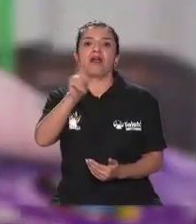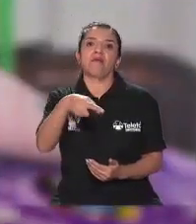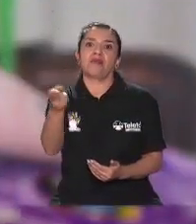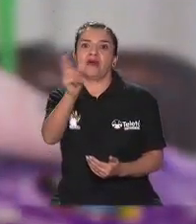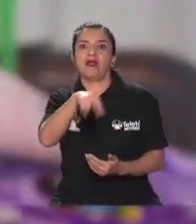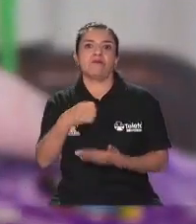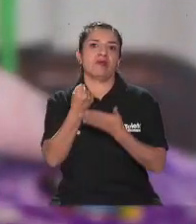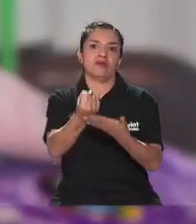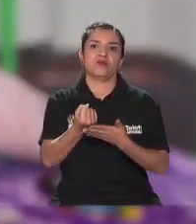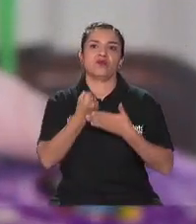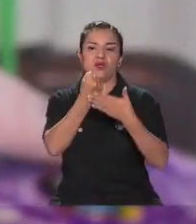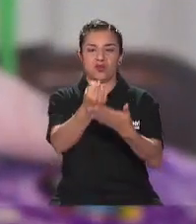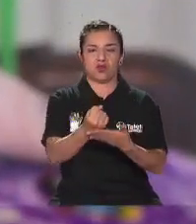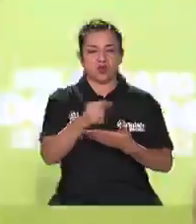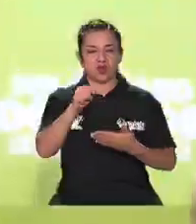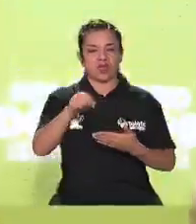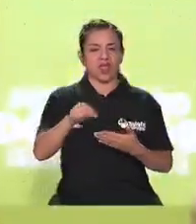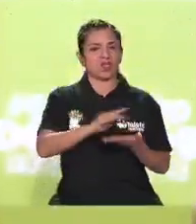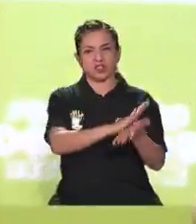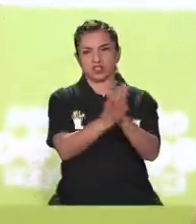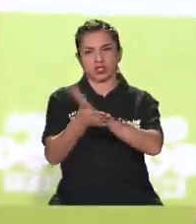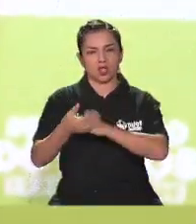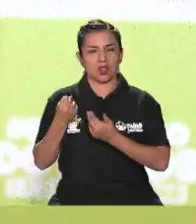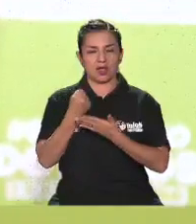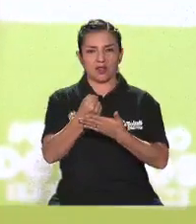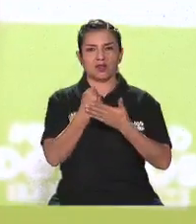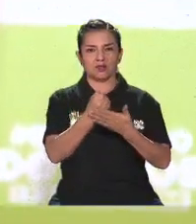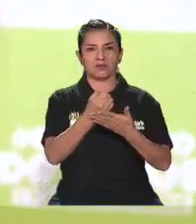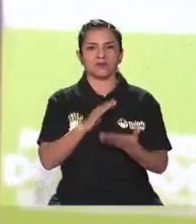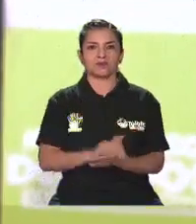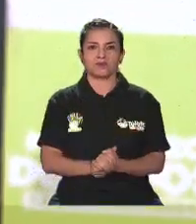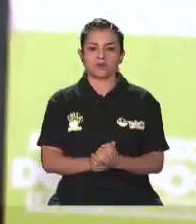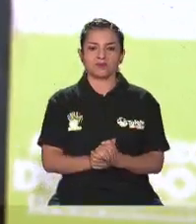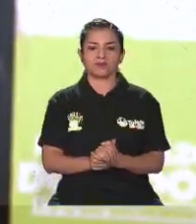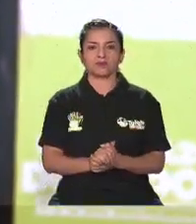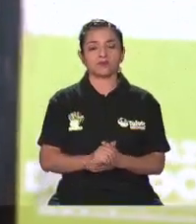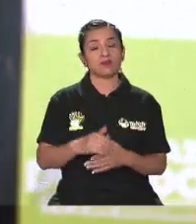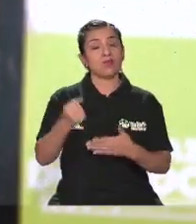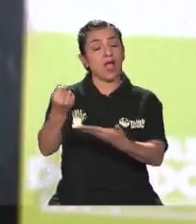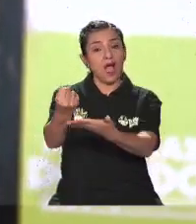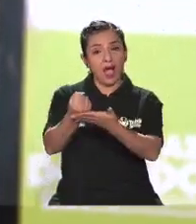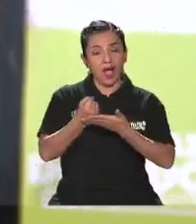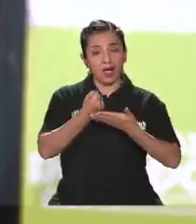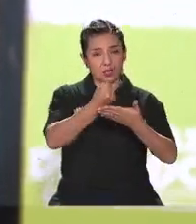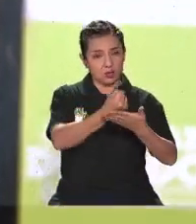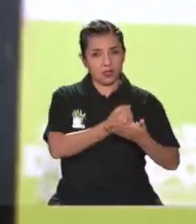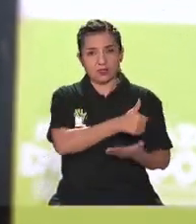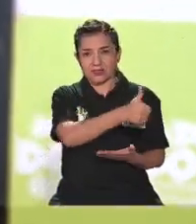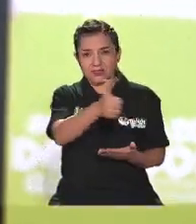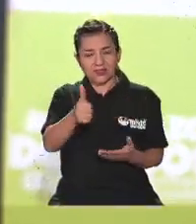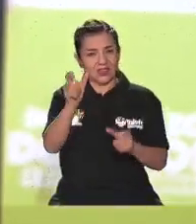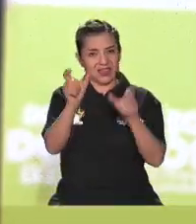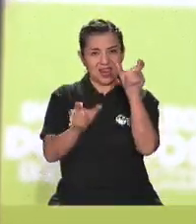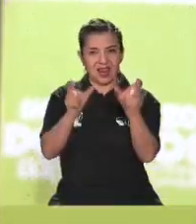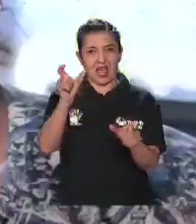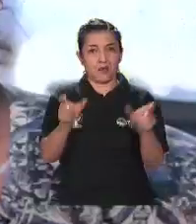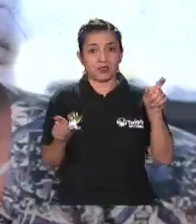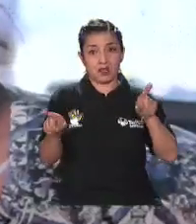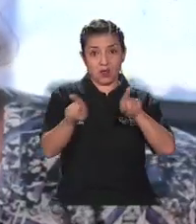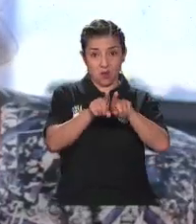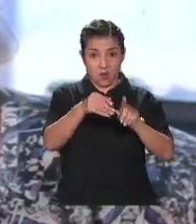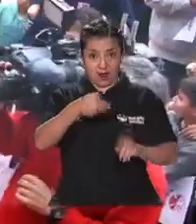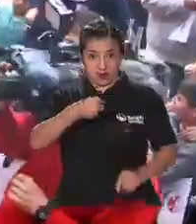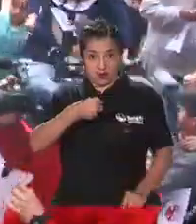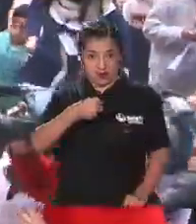están ayudando y cooperando. ¿Qué mensaje le doy? Ayudar a toda la gente como yo.